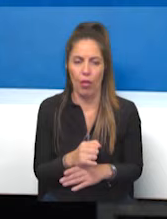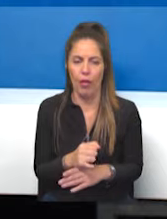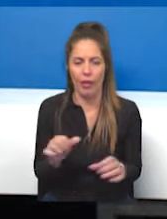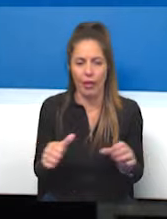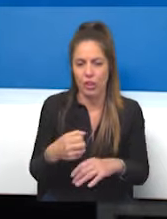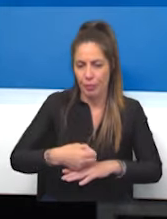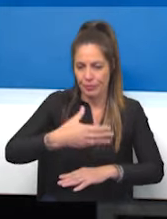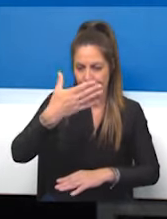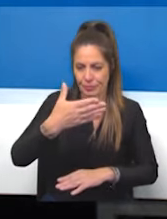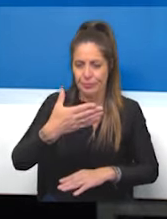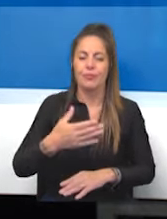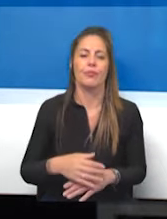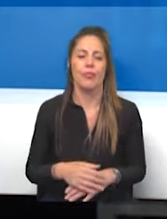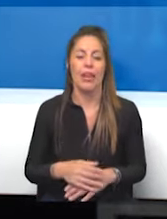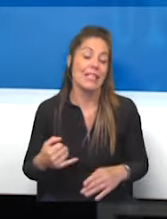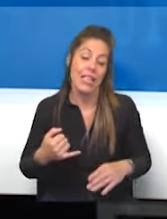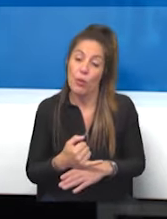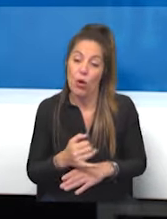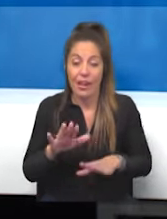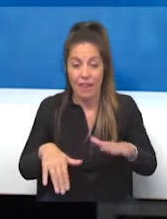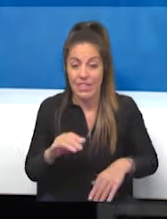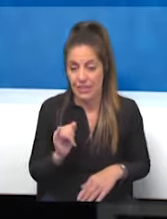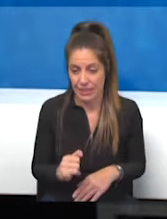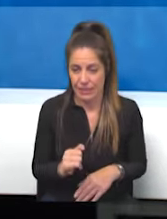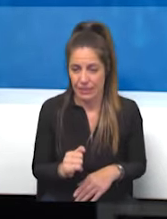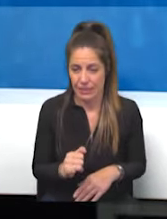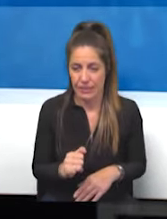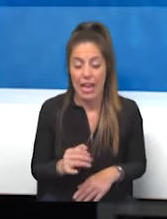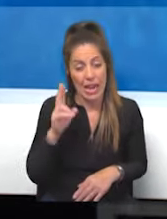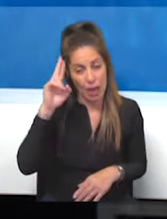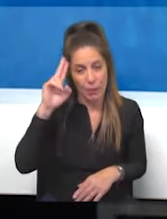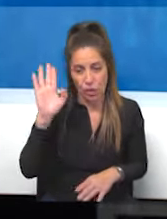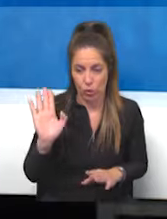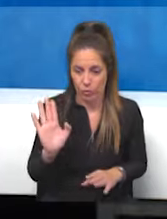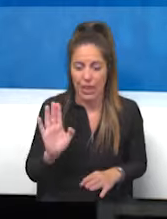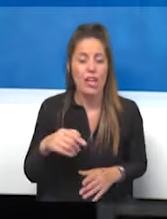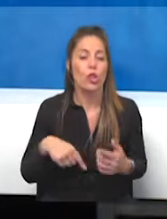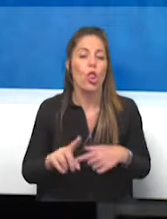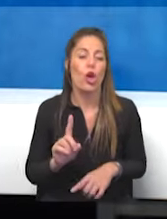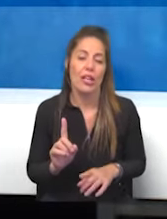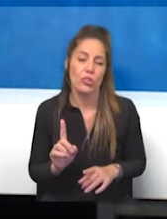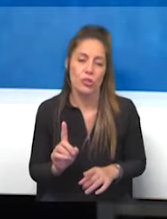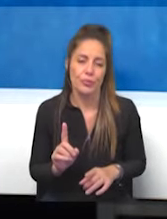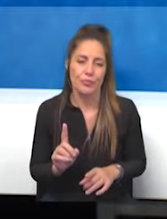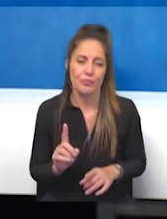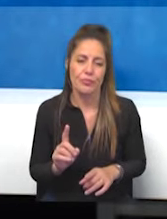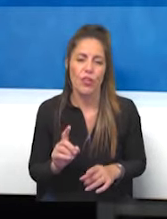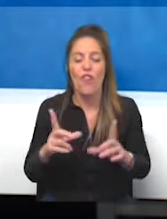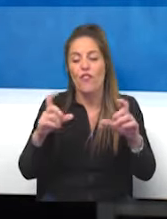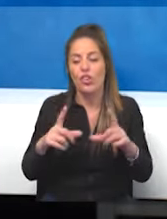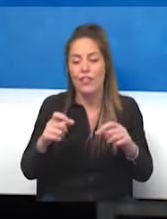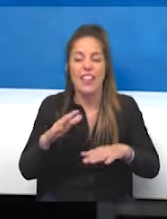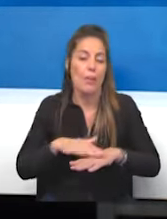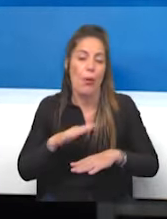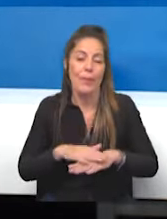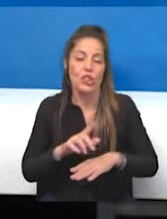por profesionales se equivocan muchas veces sí pero la respeto y en todo caso Son son fotografías del